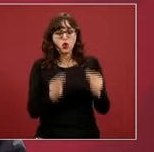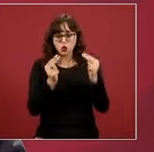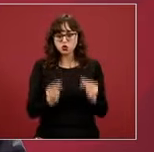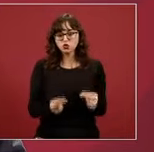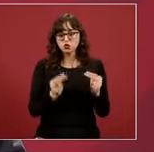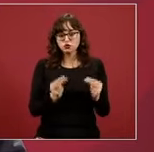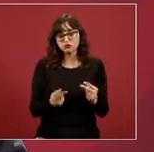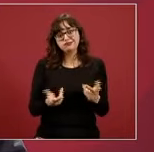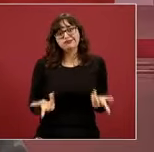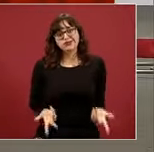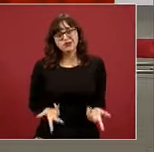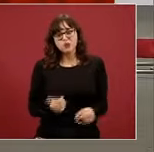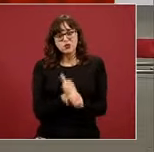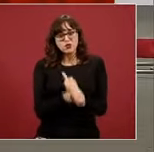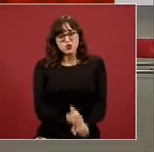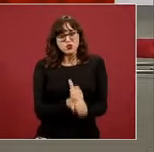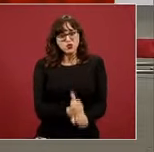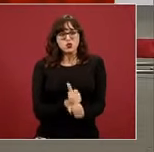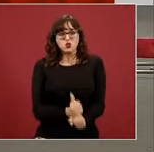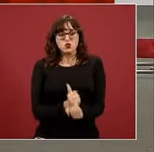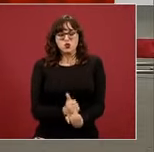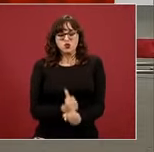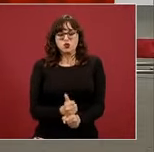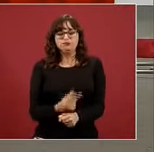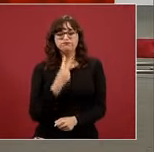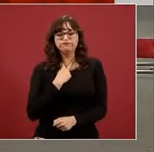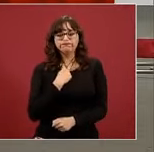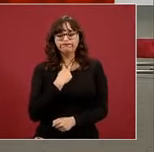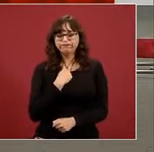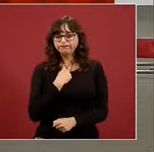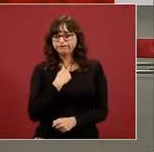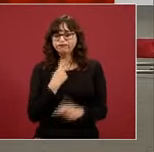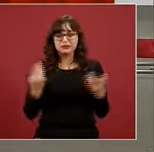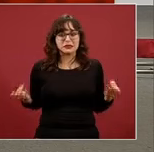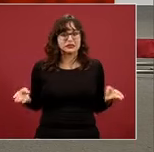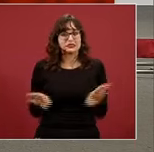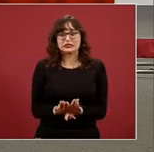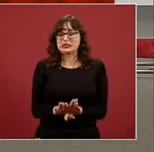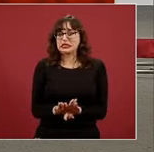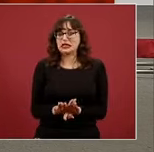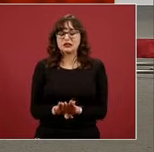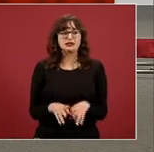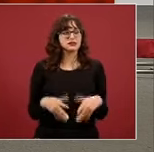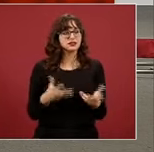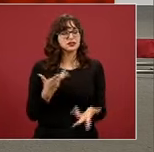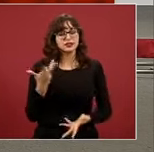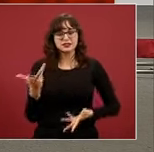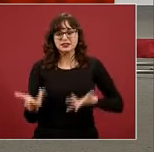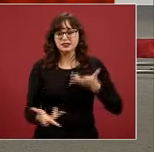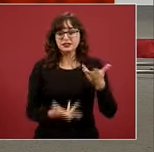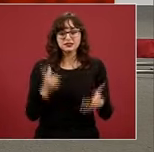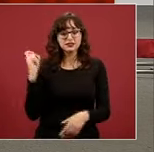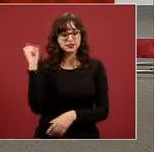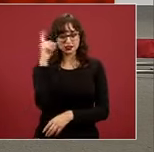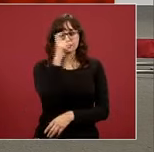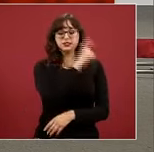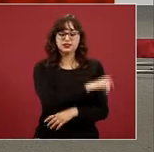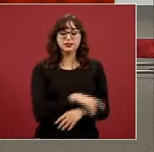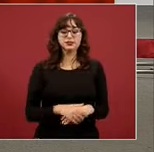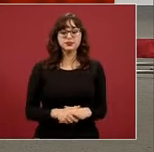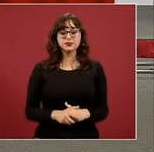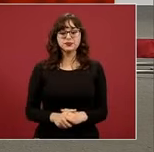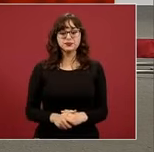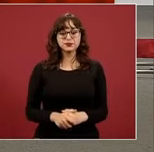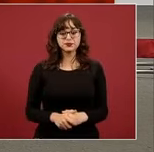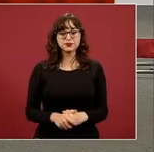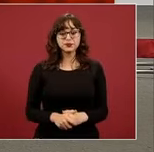han sufrido de manera muy lamentable la intensidad de esta nueva realidad social.